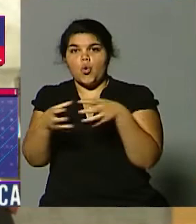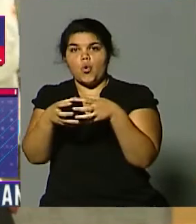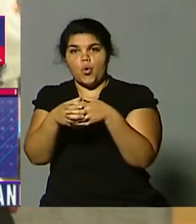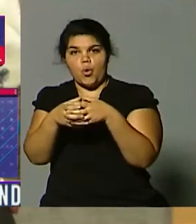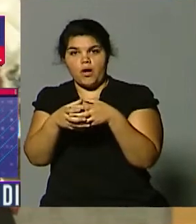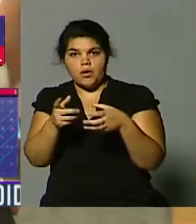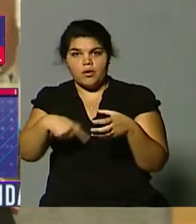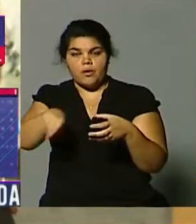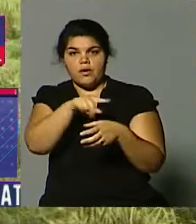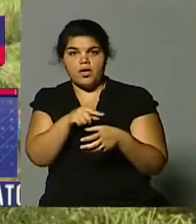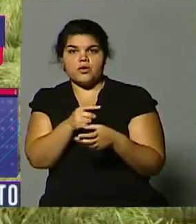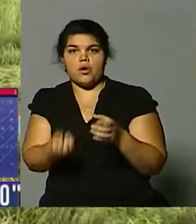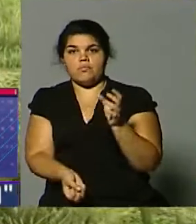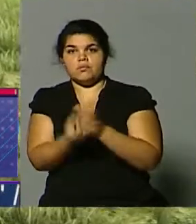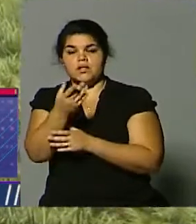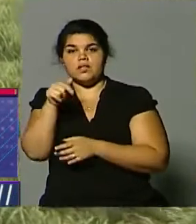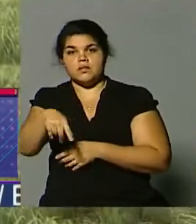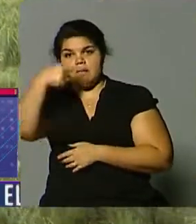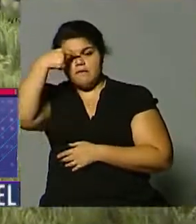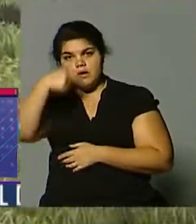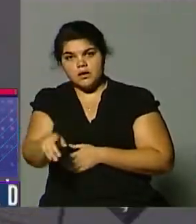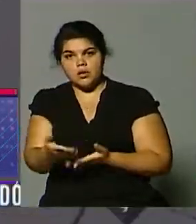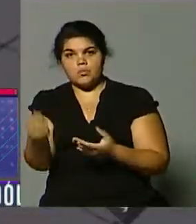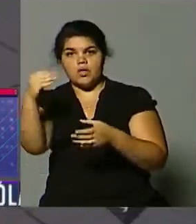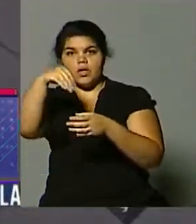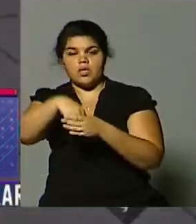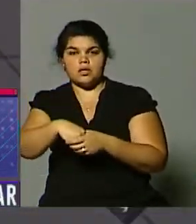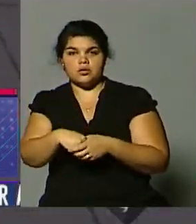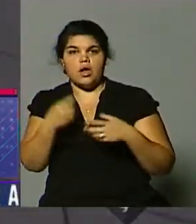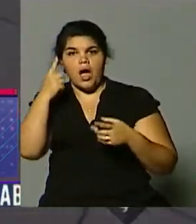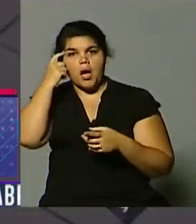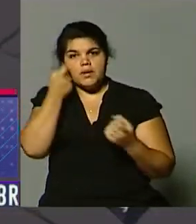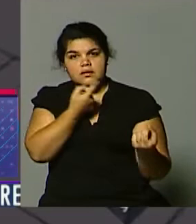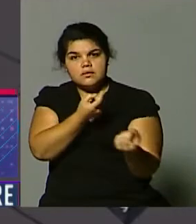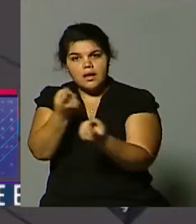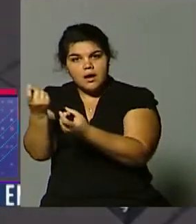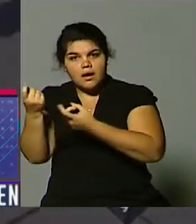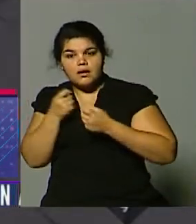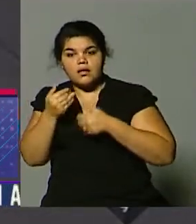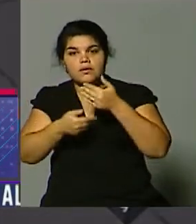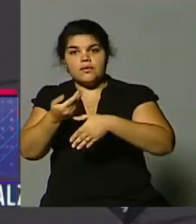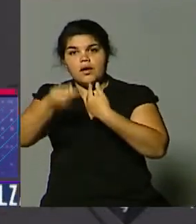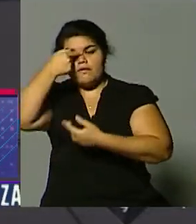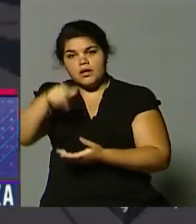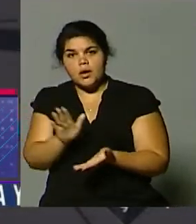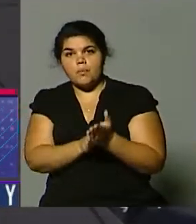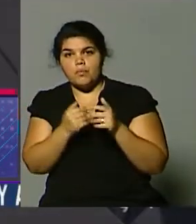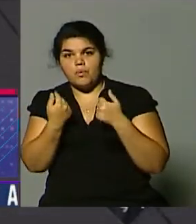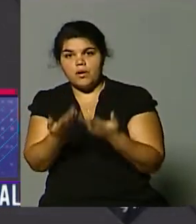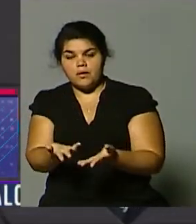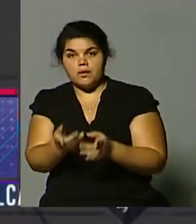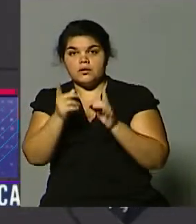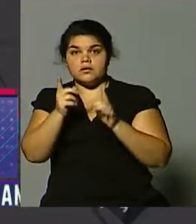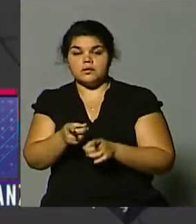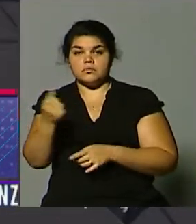ser como el resultado final y la posibilidad de integrar los aprendizajes logrados a lo largo de los seminarios, que también es importante, se